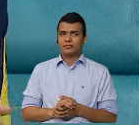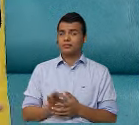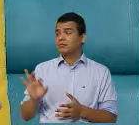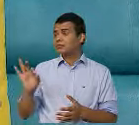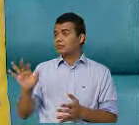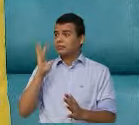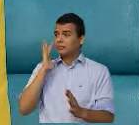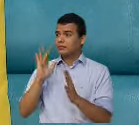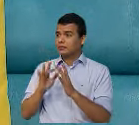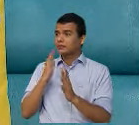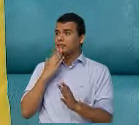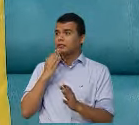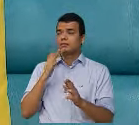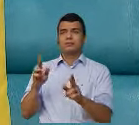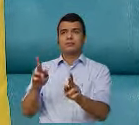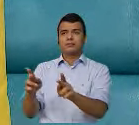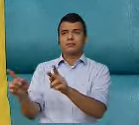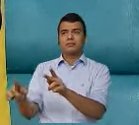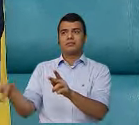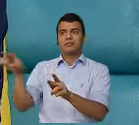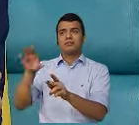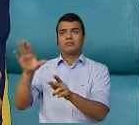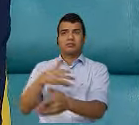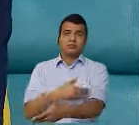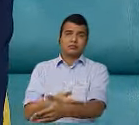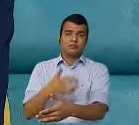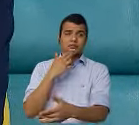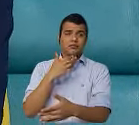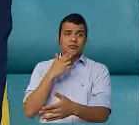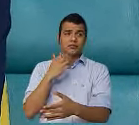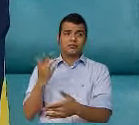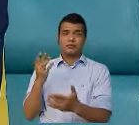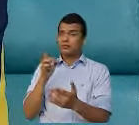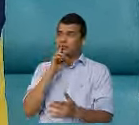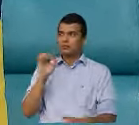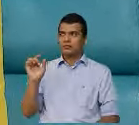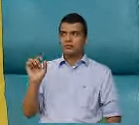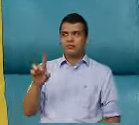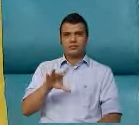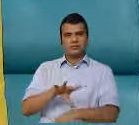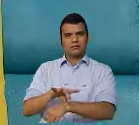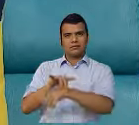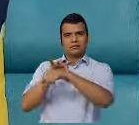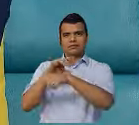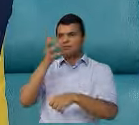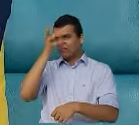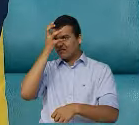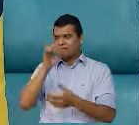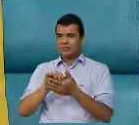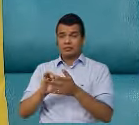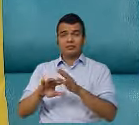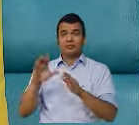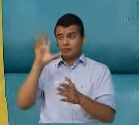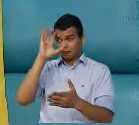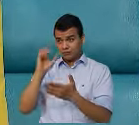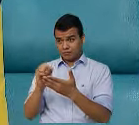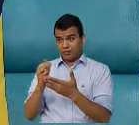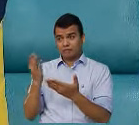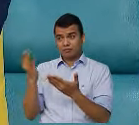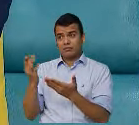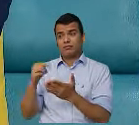buena opción para aquellas personas que tienen diabetes, aunque ya le vamos a consultar a nuestra especialista. Y también opino que usted